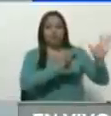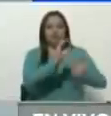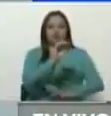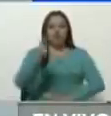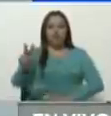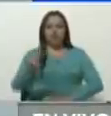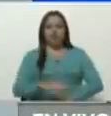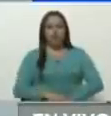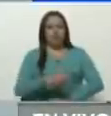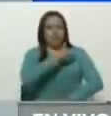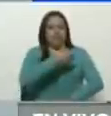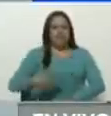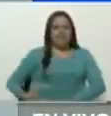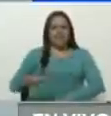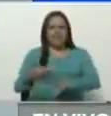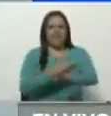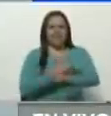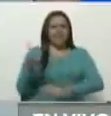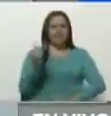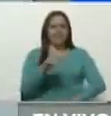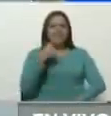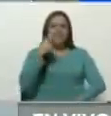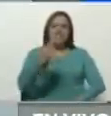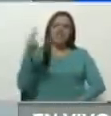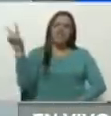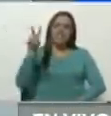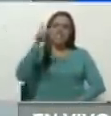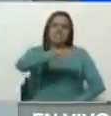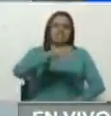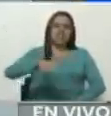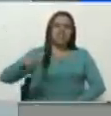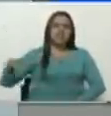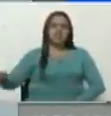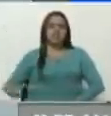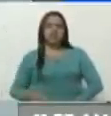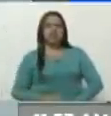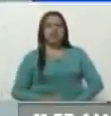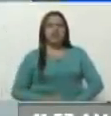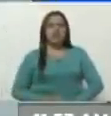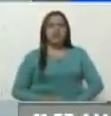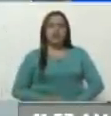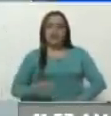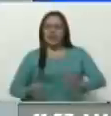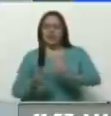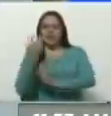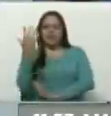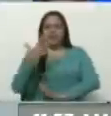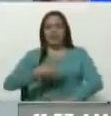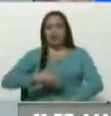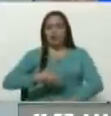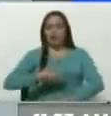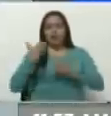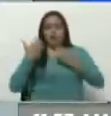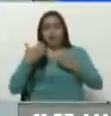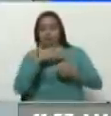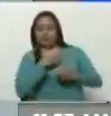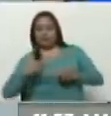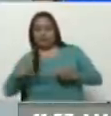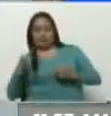decía: venezolanos, la planta insolente del extranjero